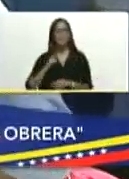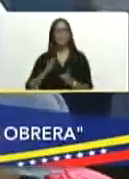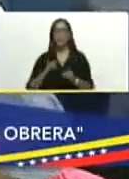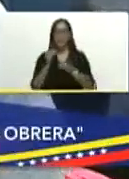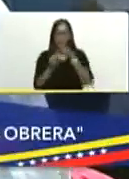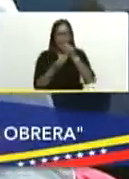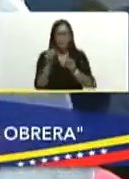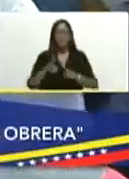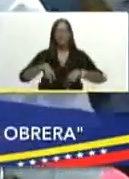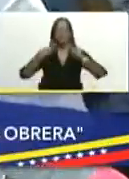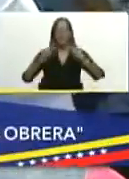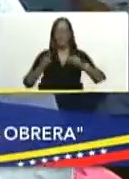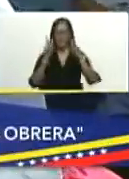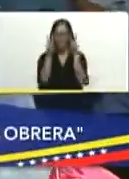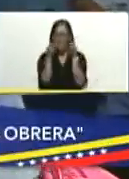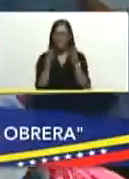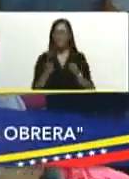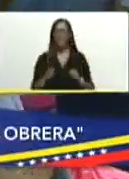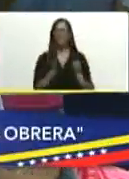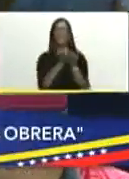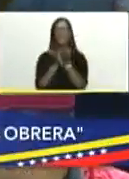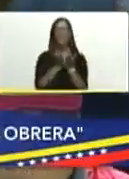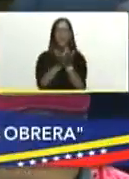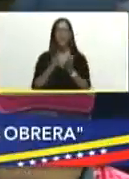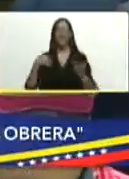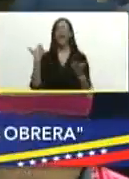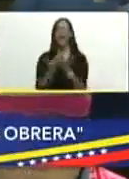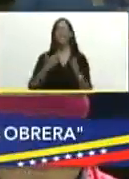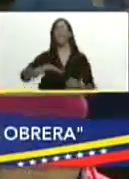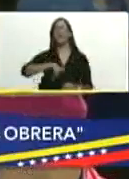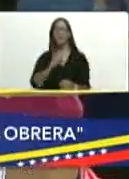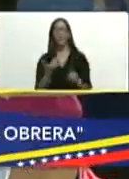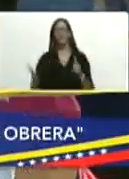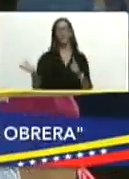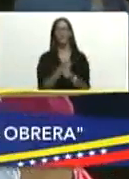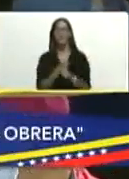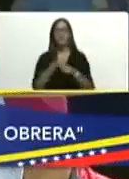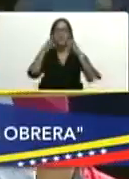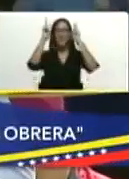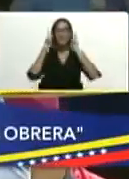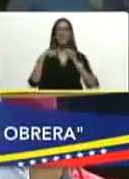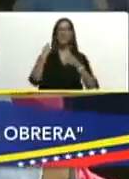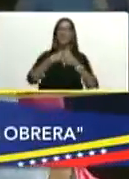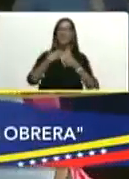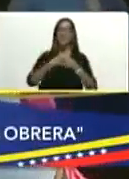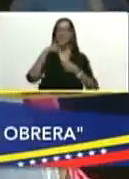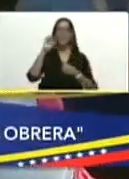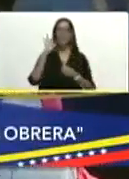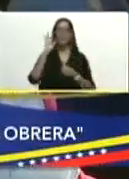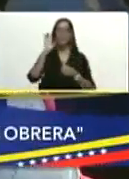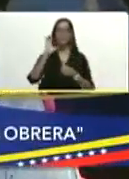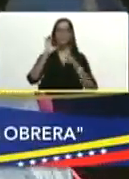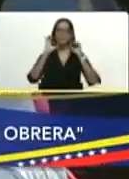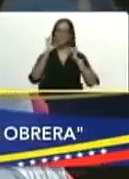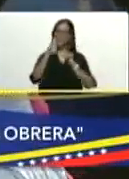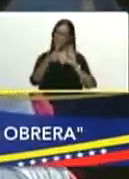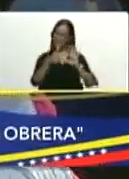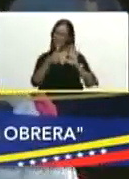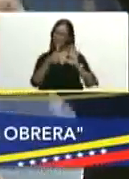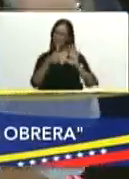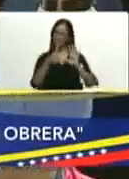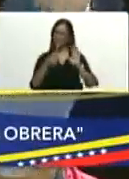de investigar de estudiar Hasta que pudimos recuperar La pureza del gas spci de un cincuenta por